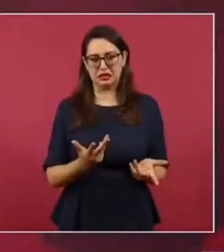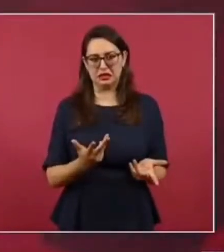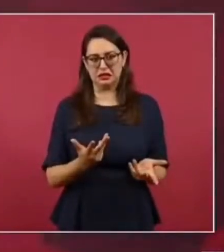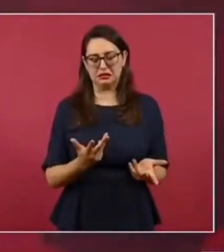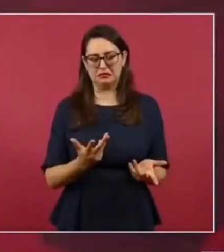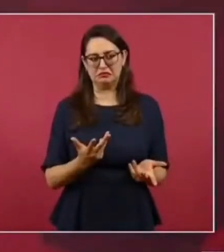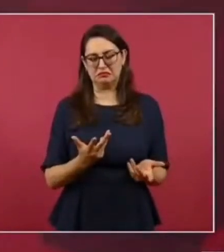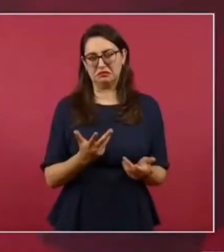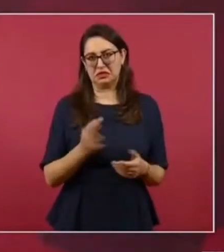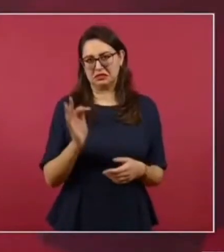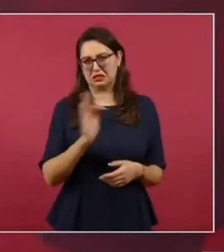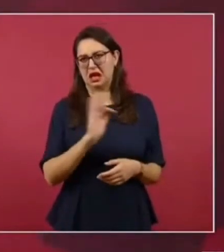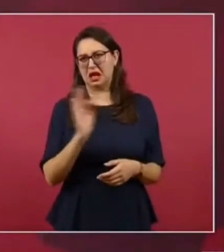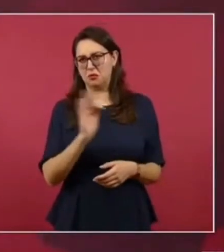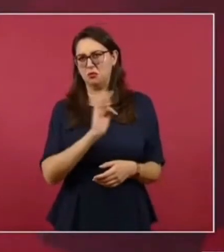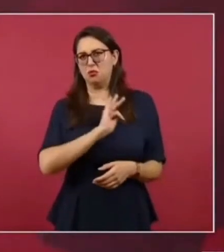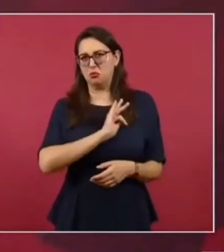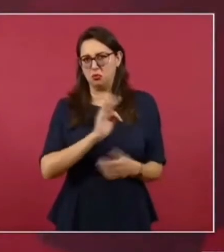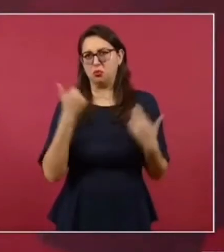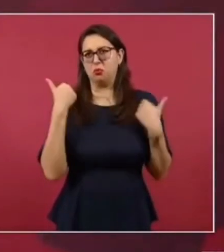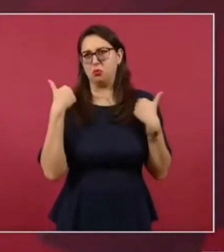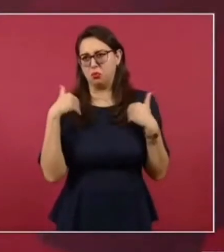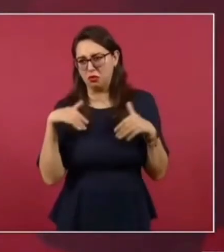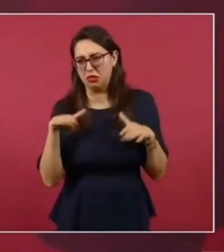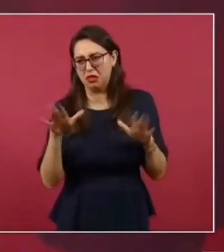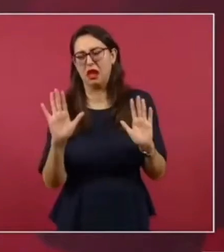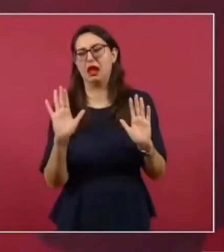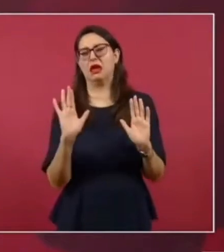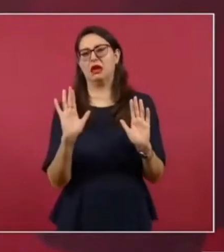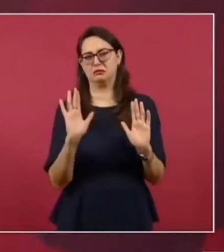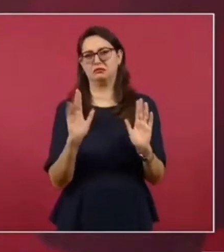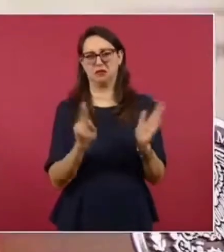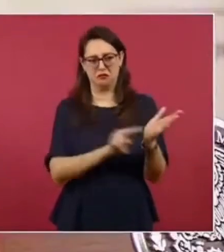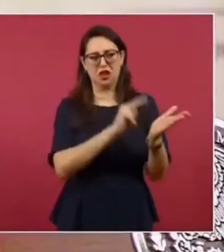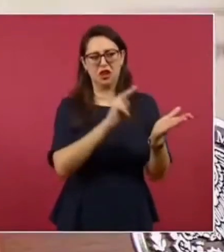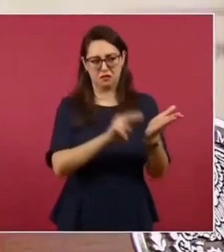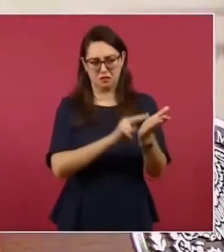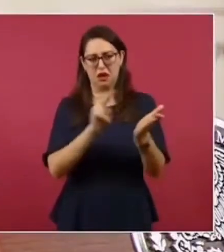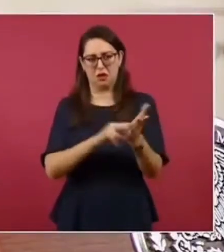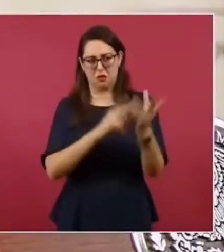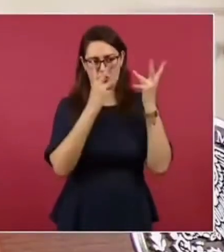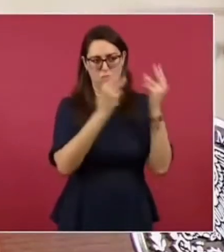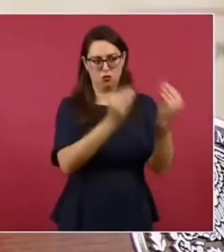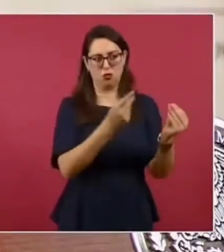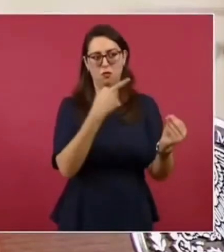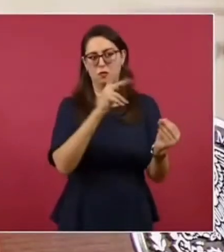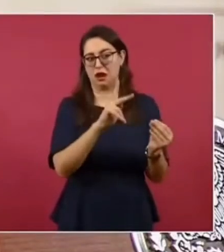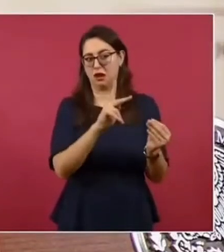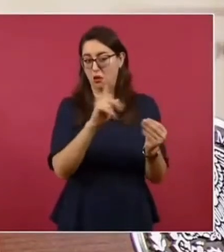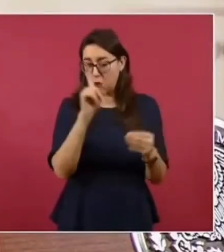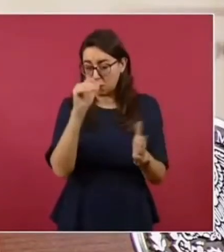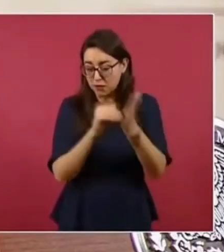que meter, tienen que hacer trabajo. Es muy buena la propuesta,